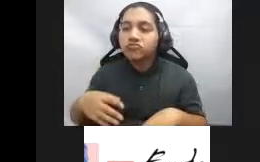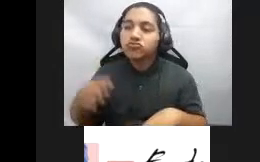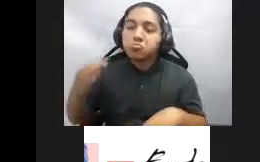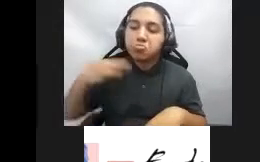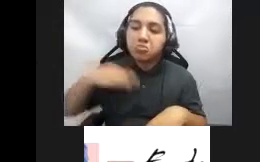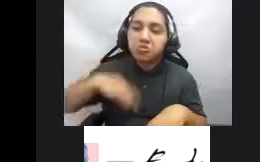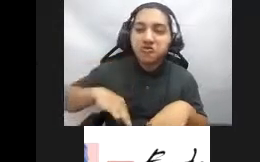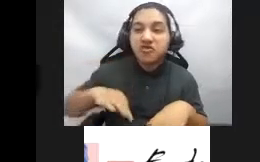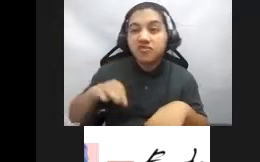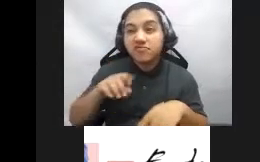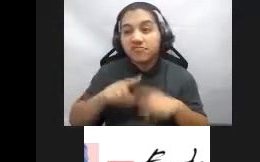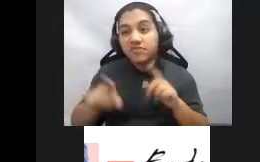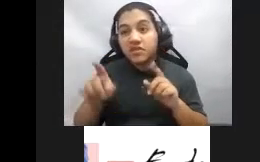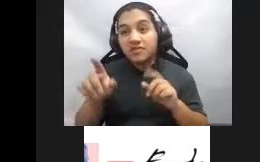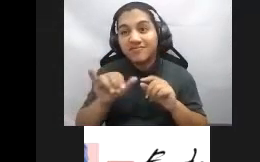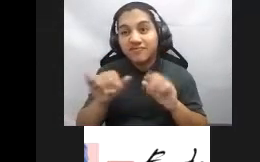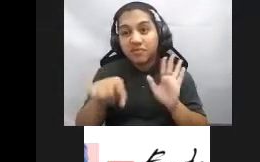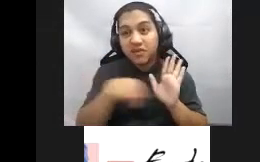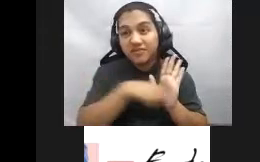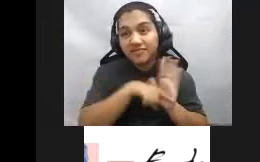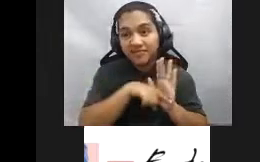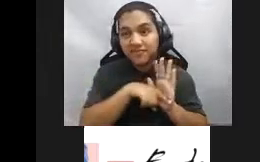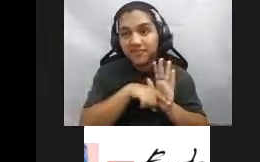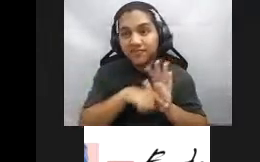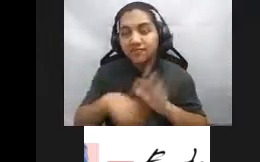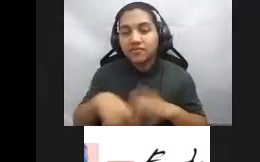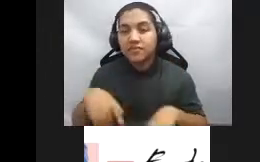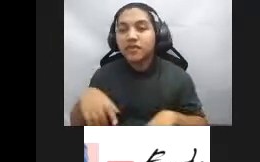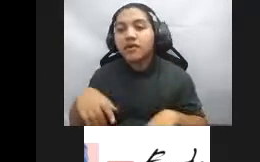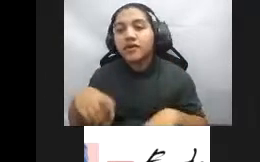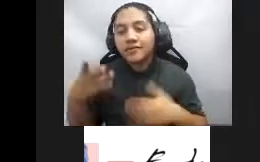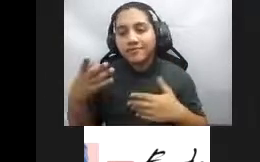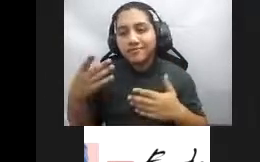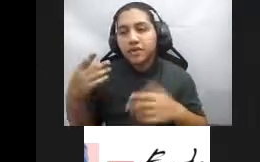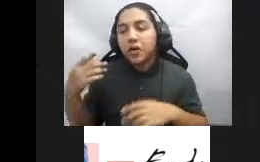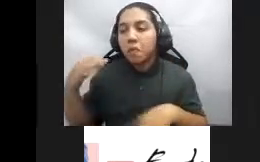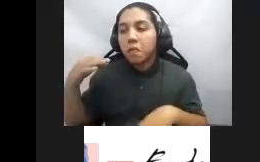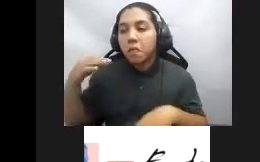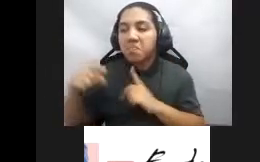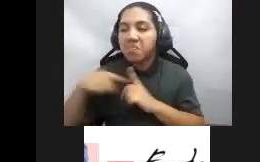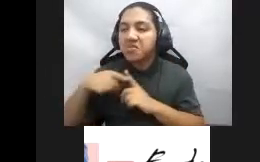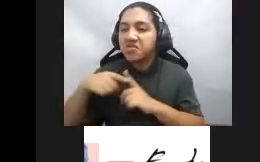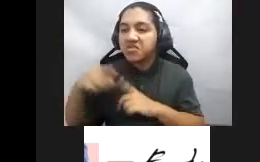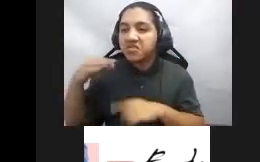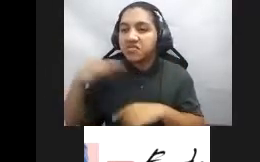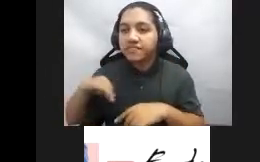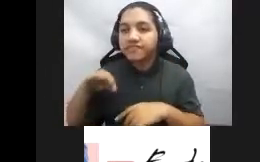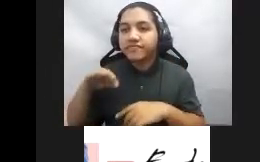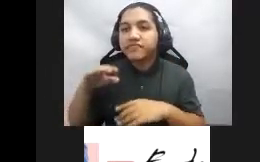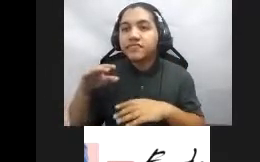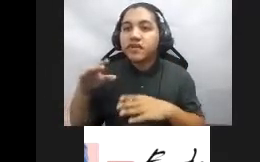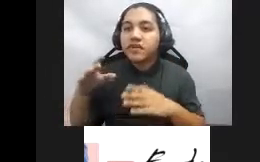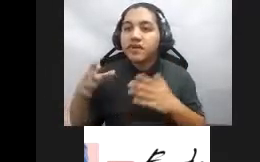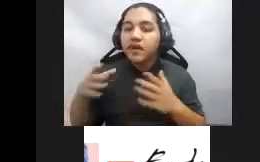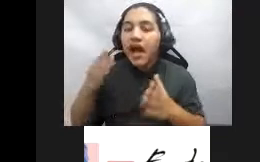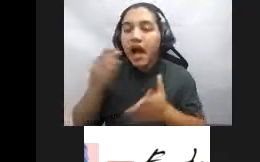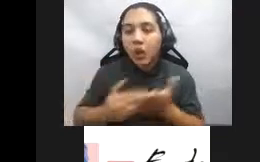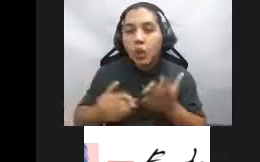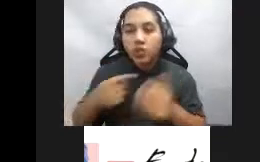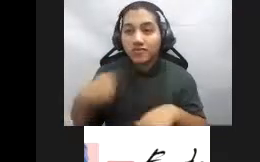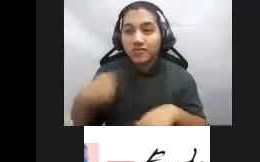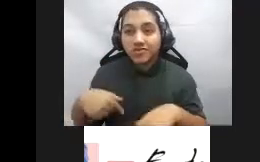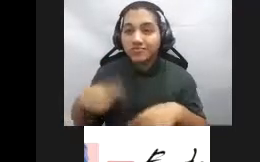En el lado positivo, que hoy en día todavía conocemos, muchos de estos chinos no pueden regresar porque